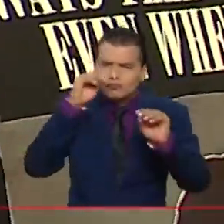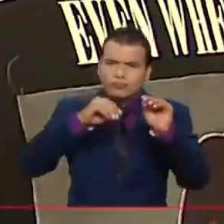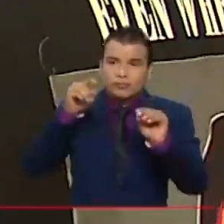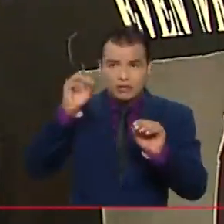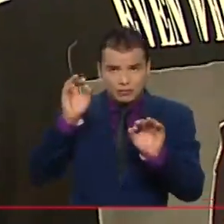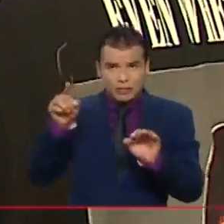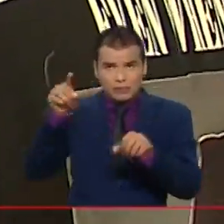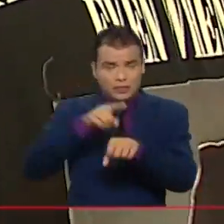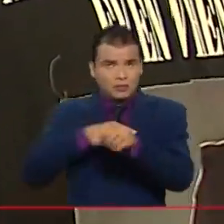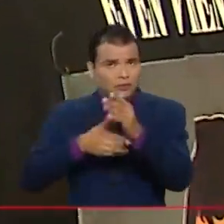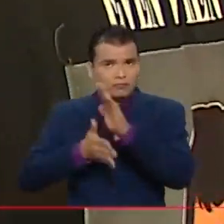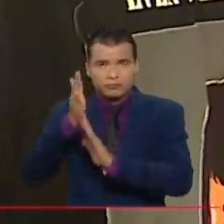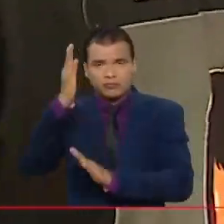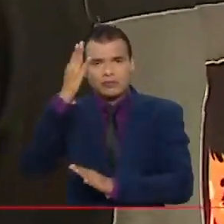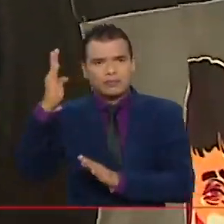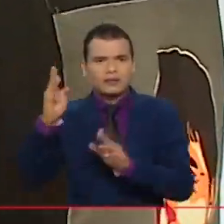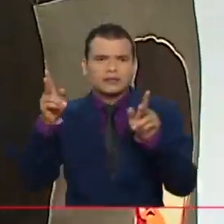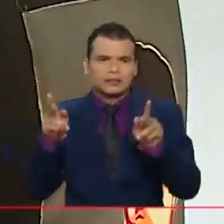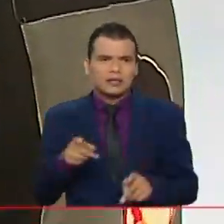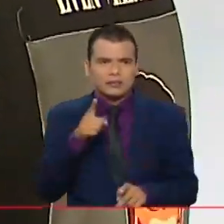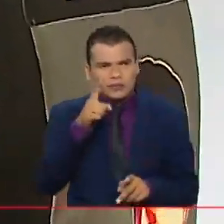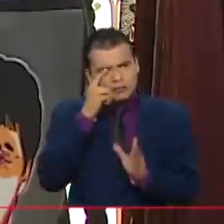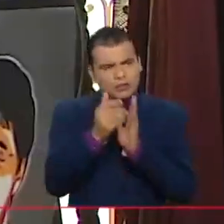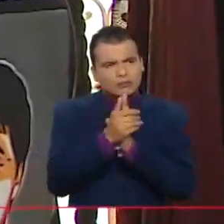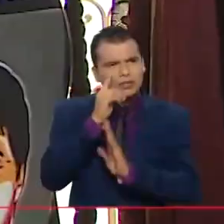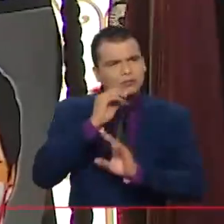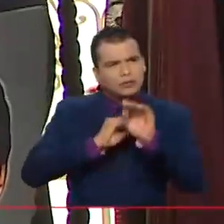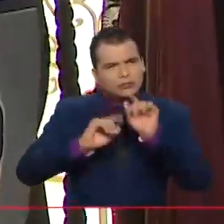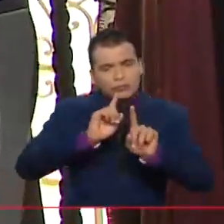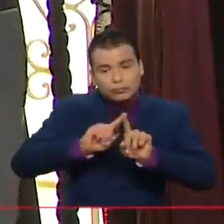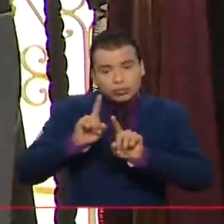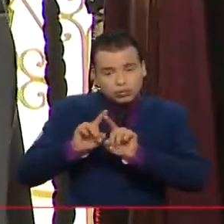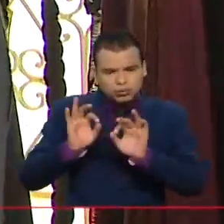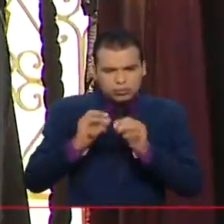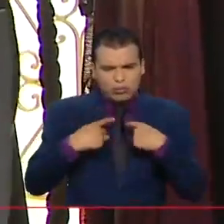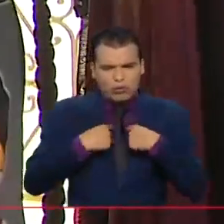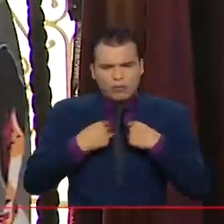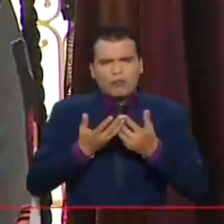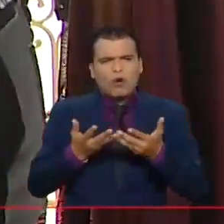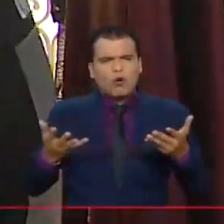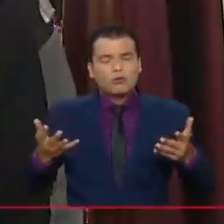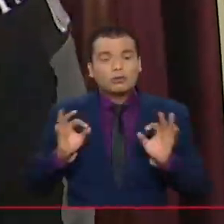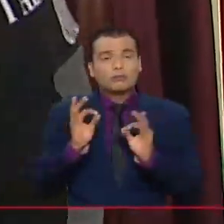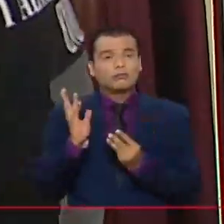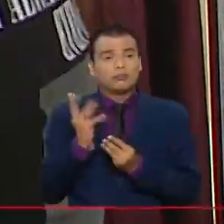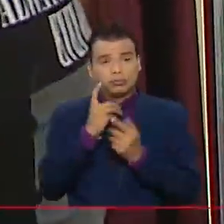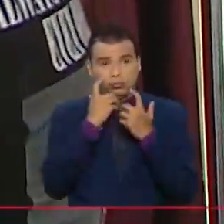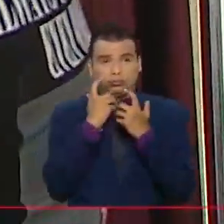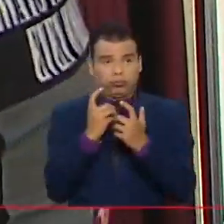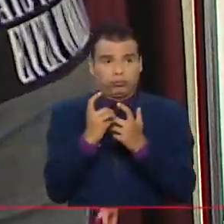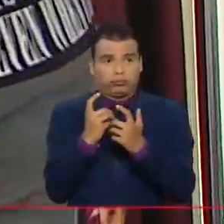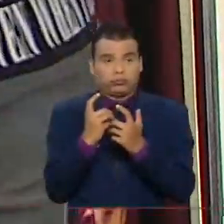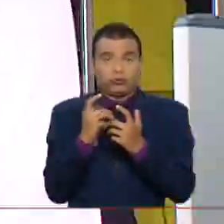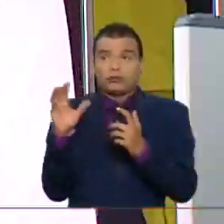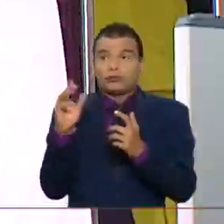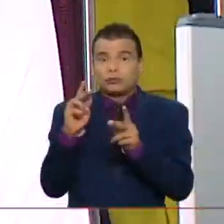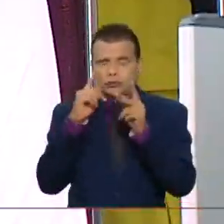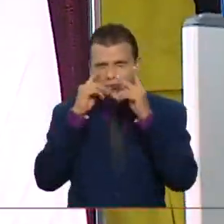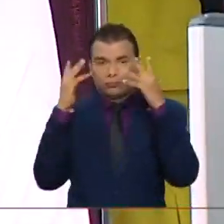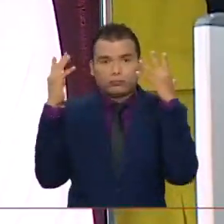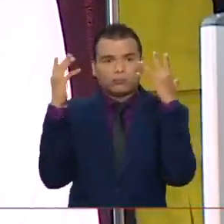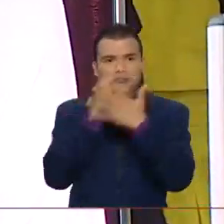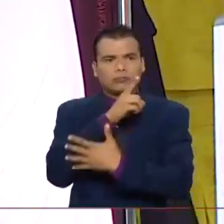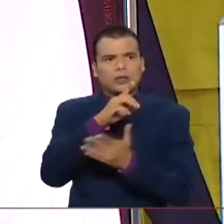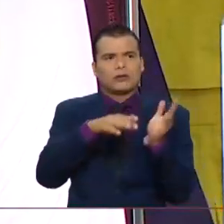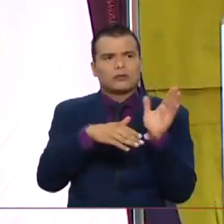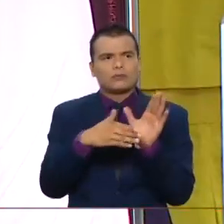de tijeras, agujas e hilo, confeccionaba completas obras de arte. El suceso tiene conmocionado al mundo de la moda. Sus amigos